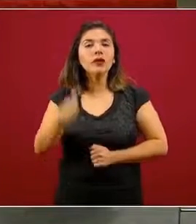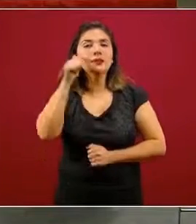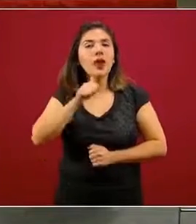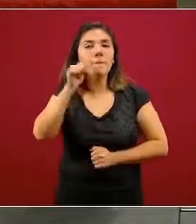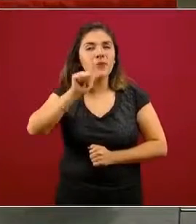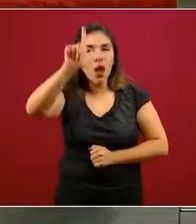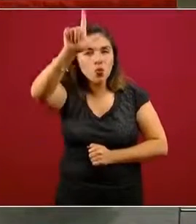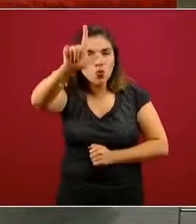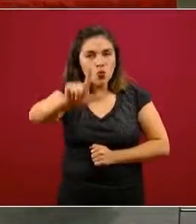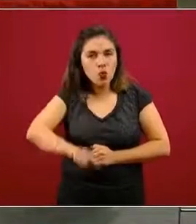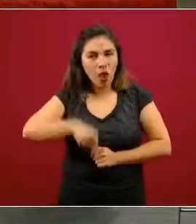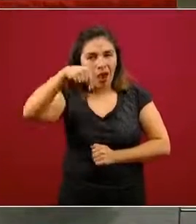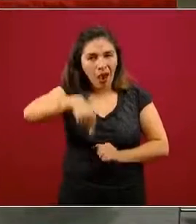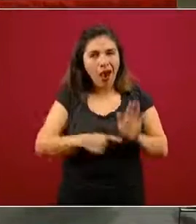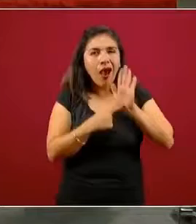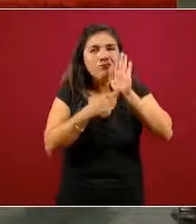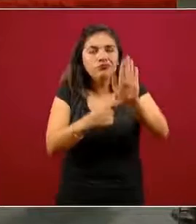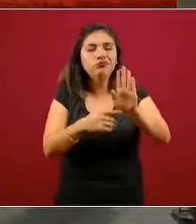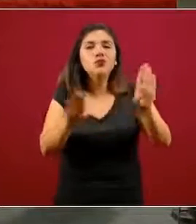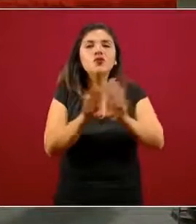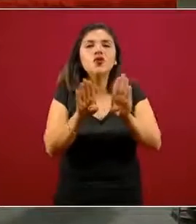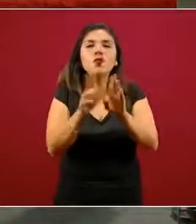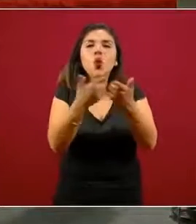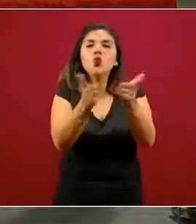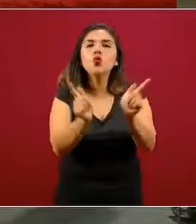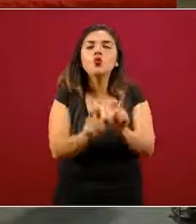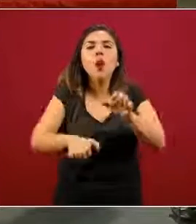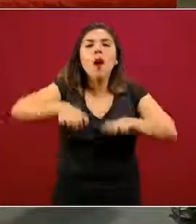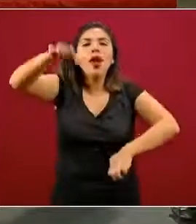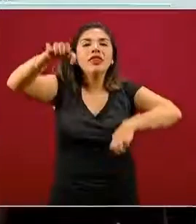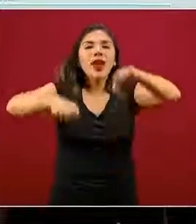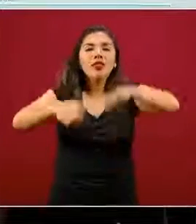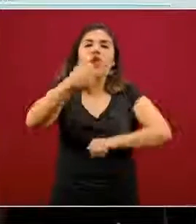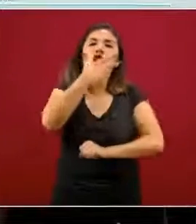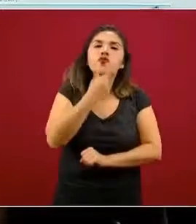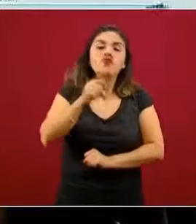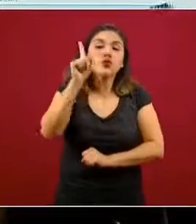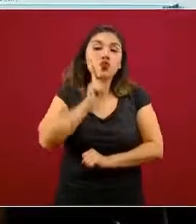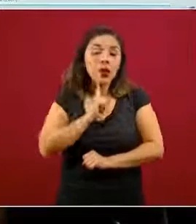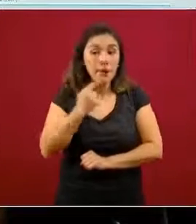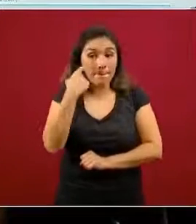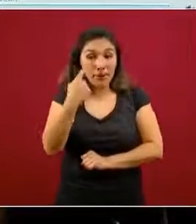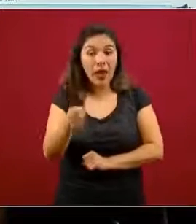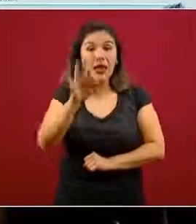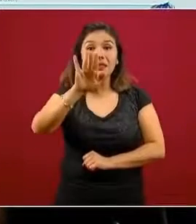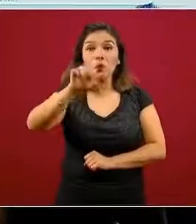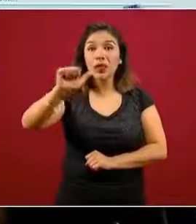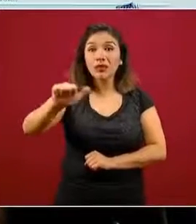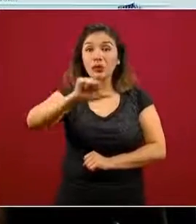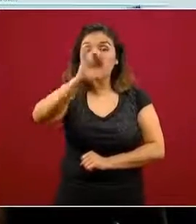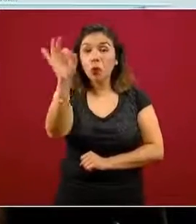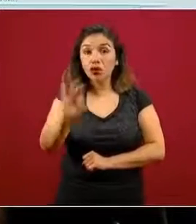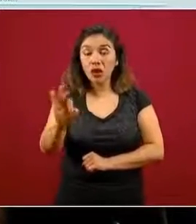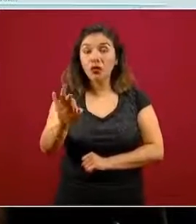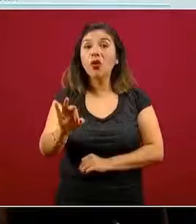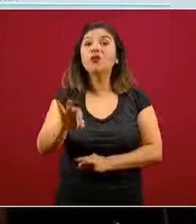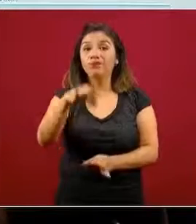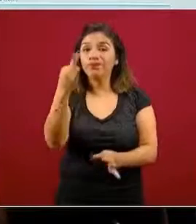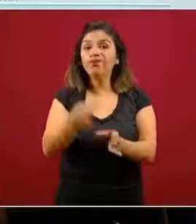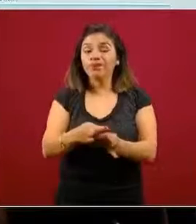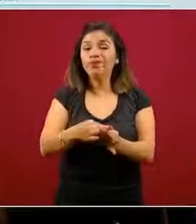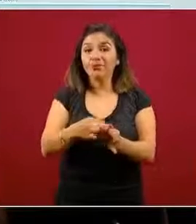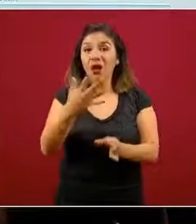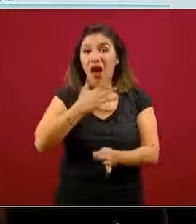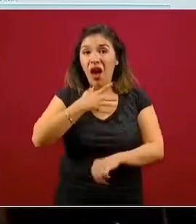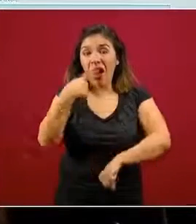lunes, que es precisamente la distribución por grupo de edad y sexo. 56% de los casos confirmados en